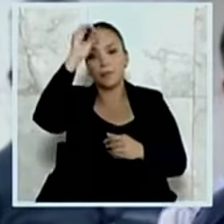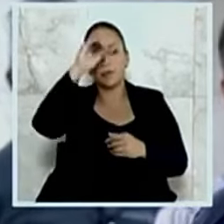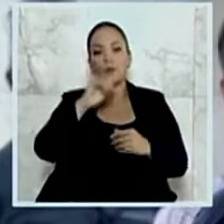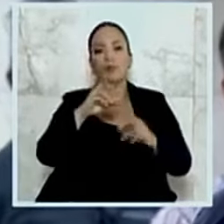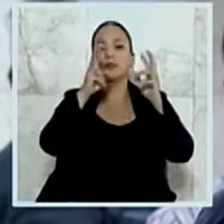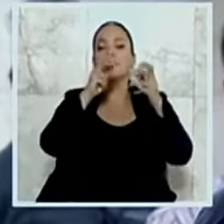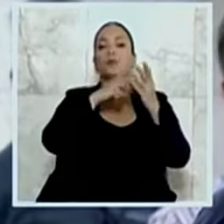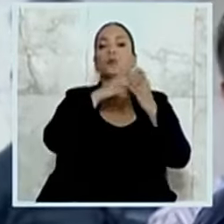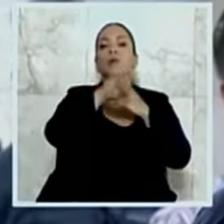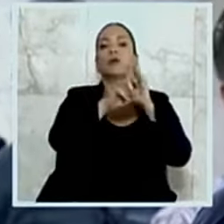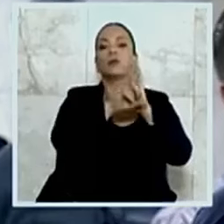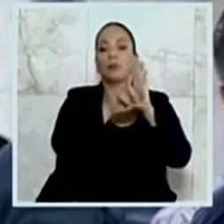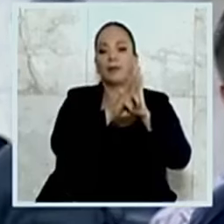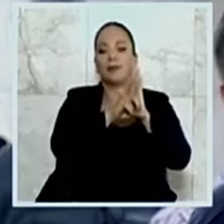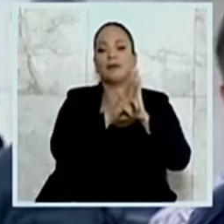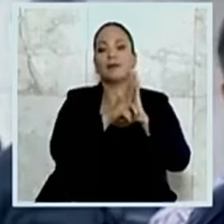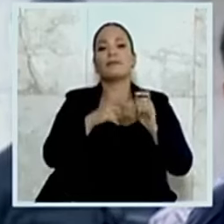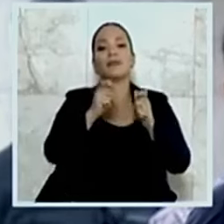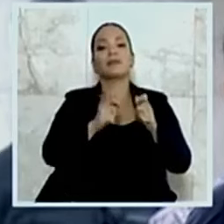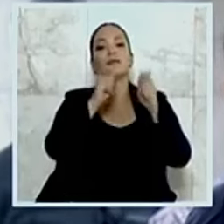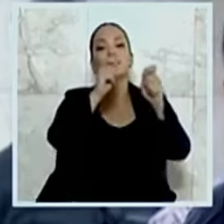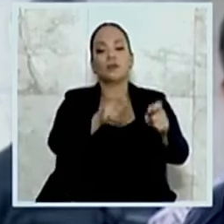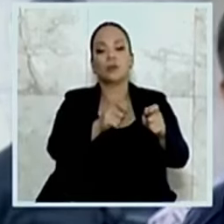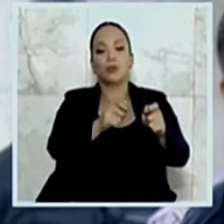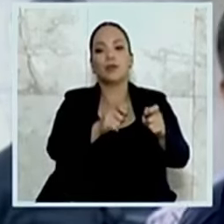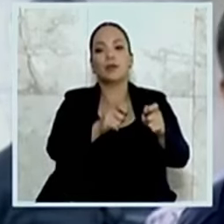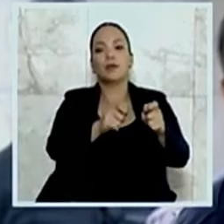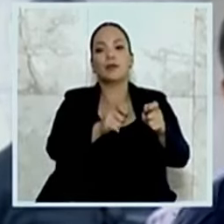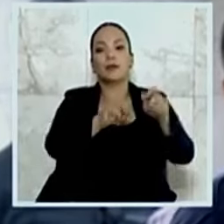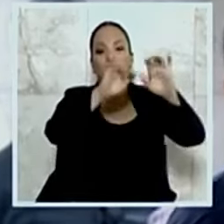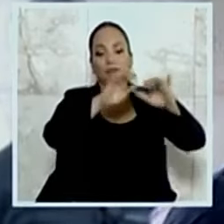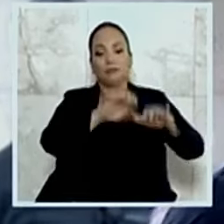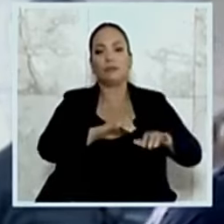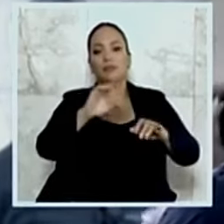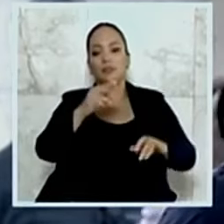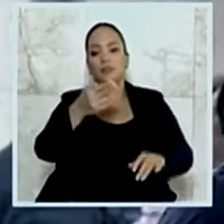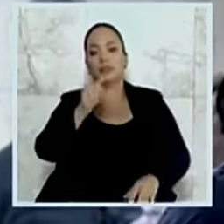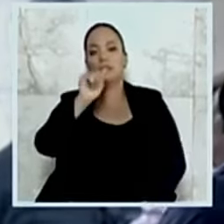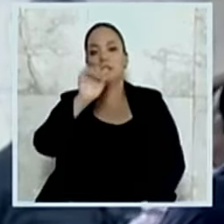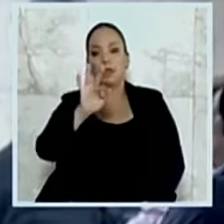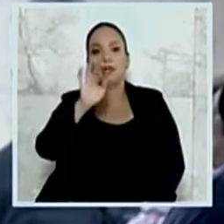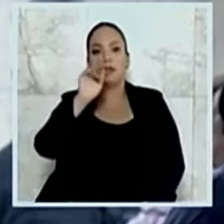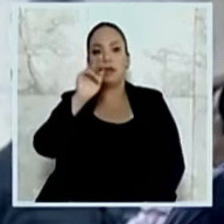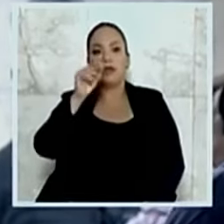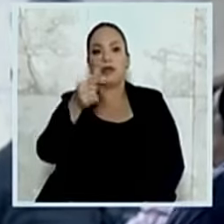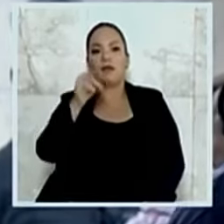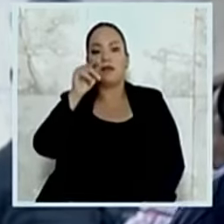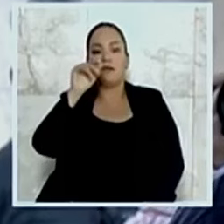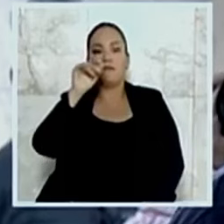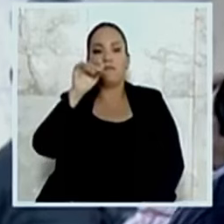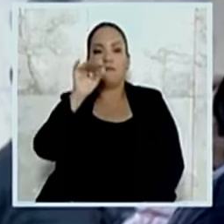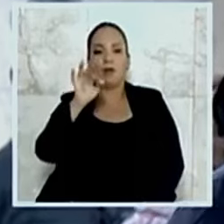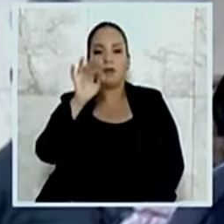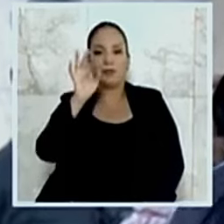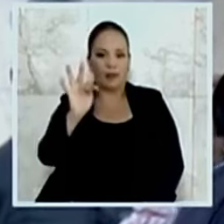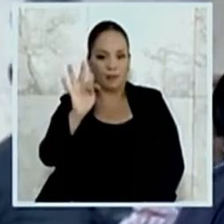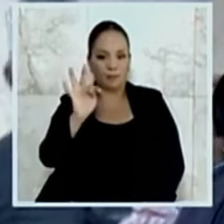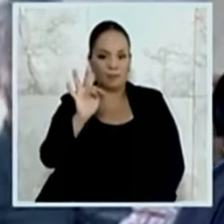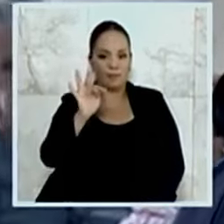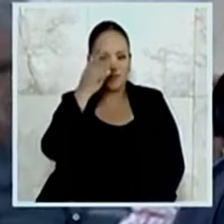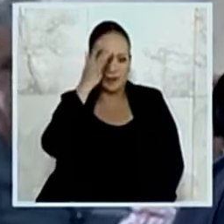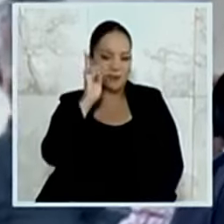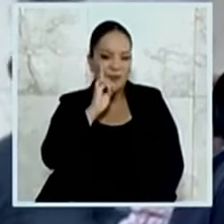Formato. Buenas tardes, señor presidente. Pues mi pregunta es más que todo para saber su opinión del proyecto de